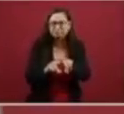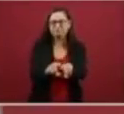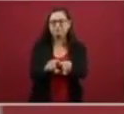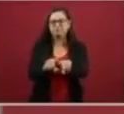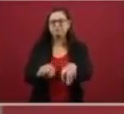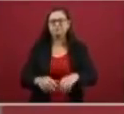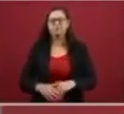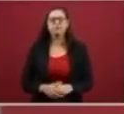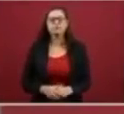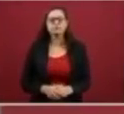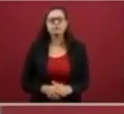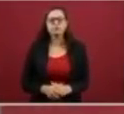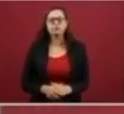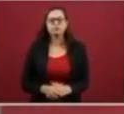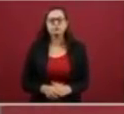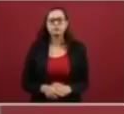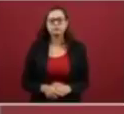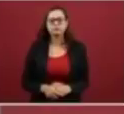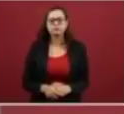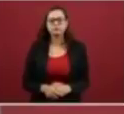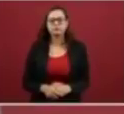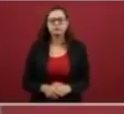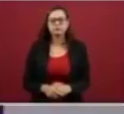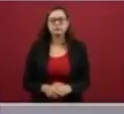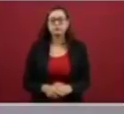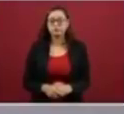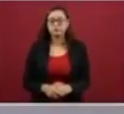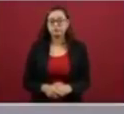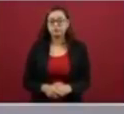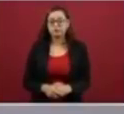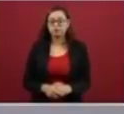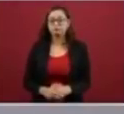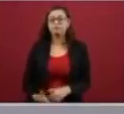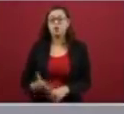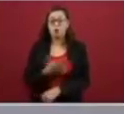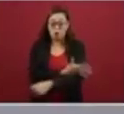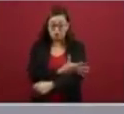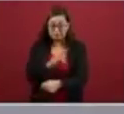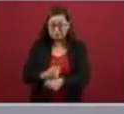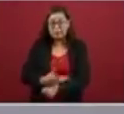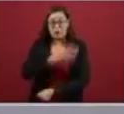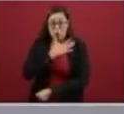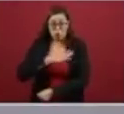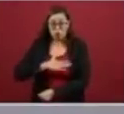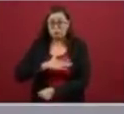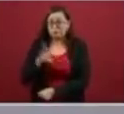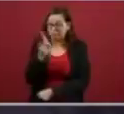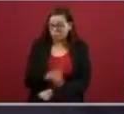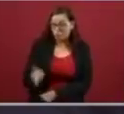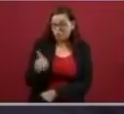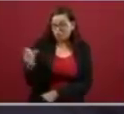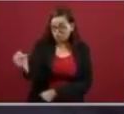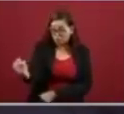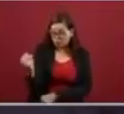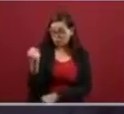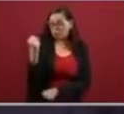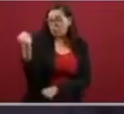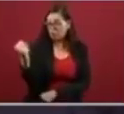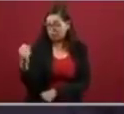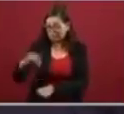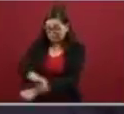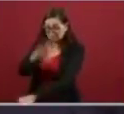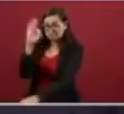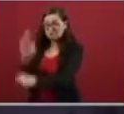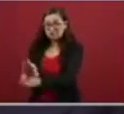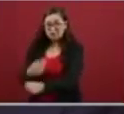En la defensa de las causas de la honestidad, la justicia y la democracia, no somos